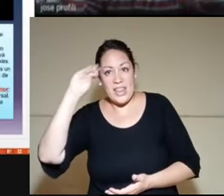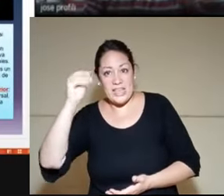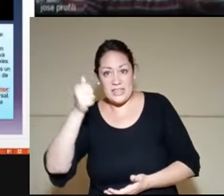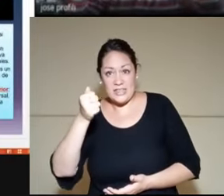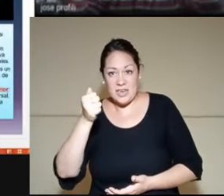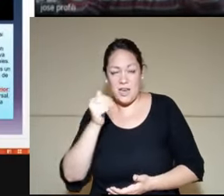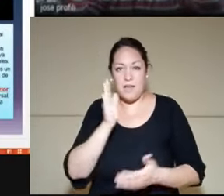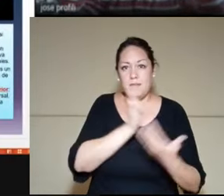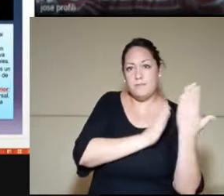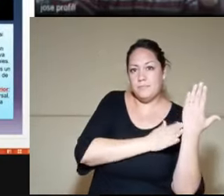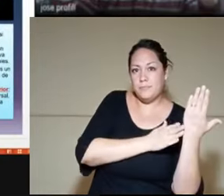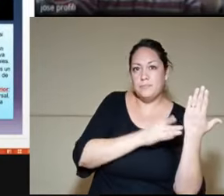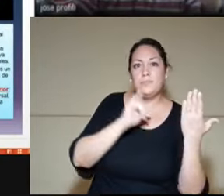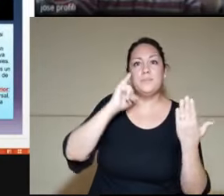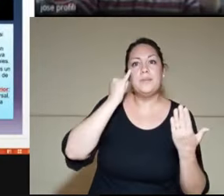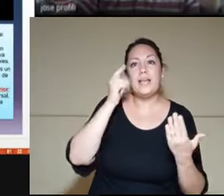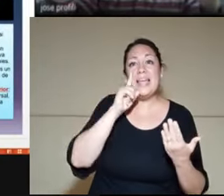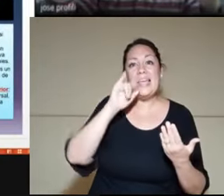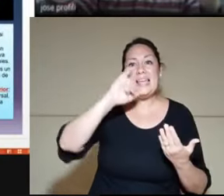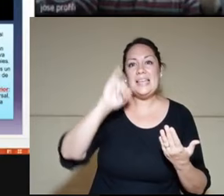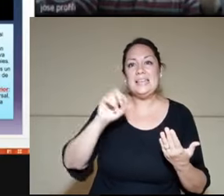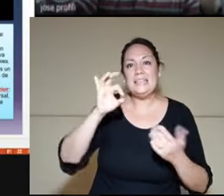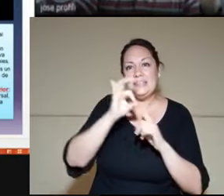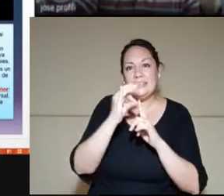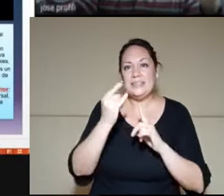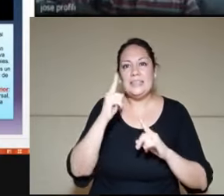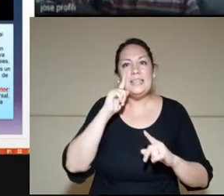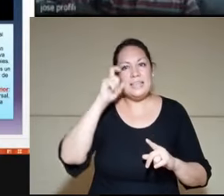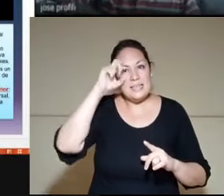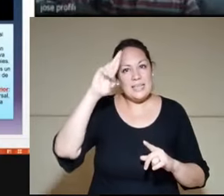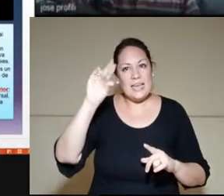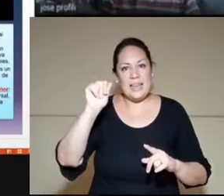izquierda. Después por el otro lado yo tengo un eje